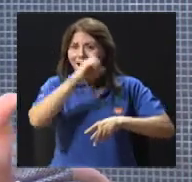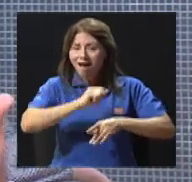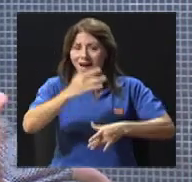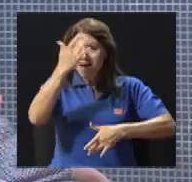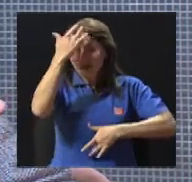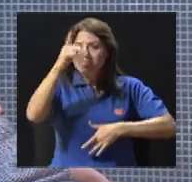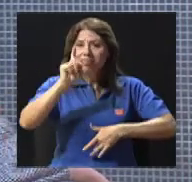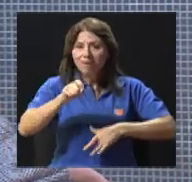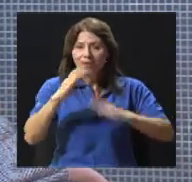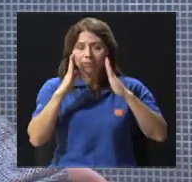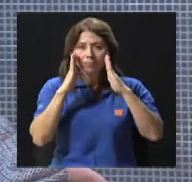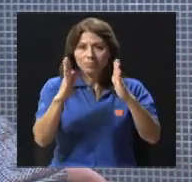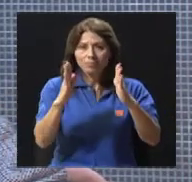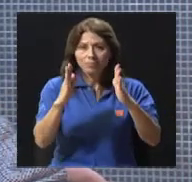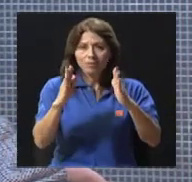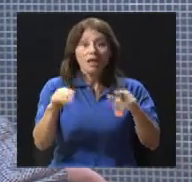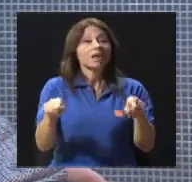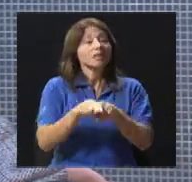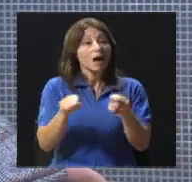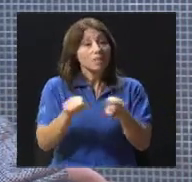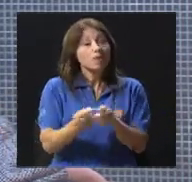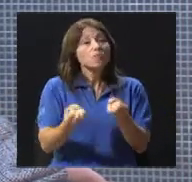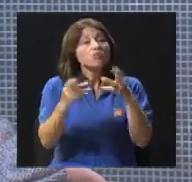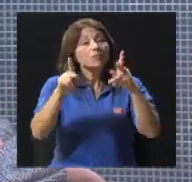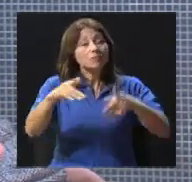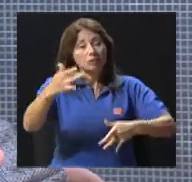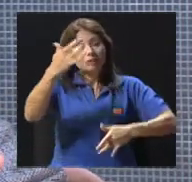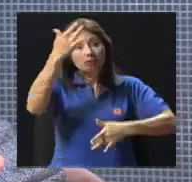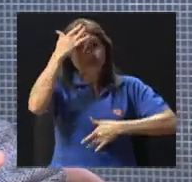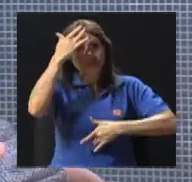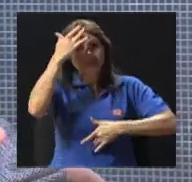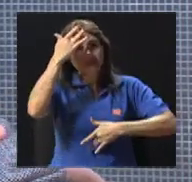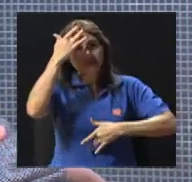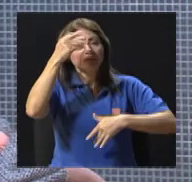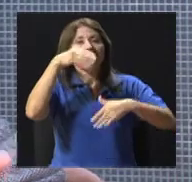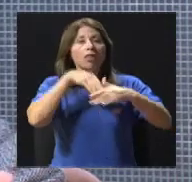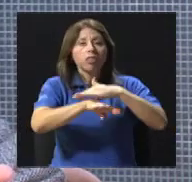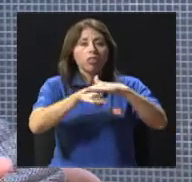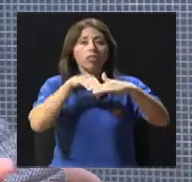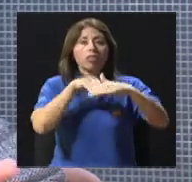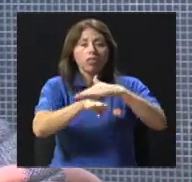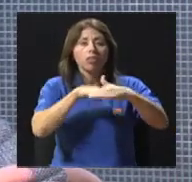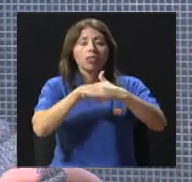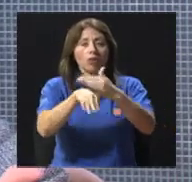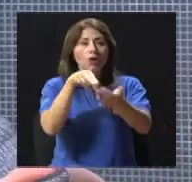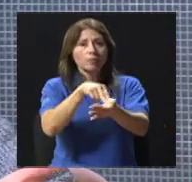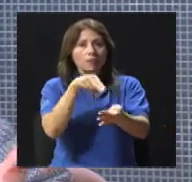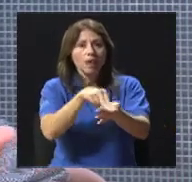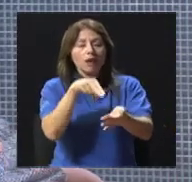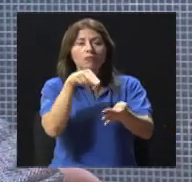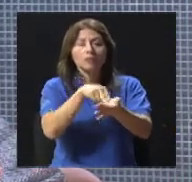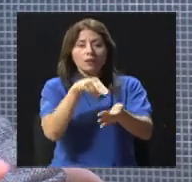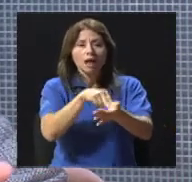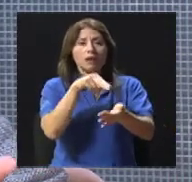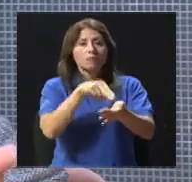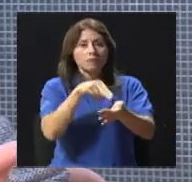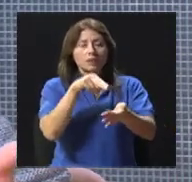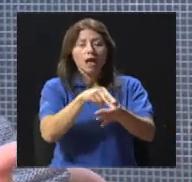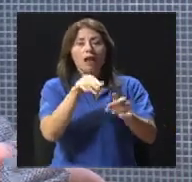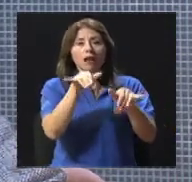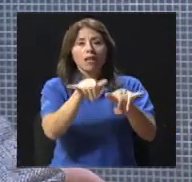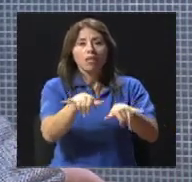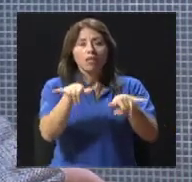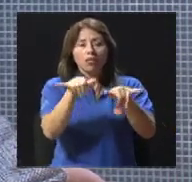tratados, una altísima cantidad de uso de camas hospitalarias cada vez más en crecimiento y